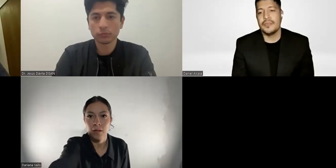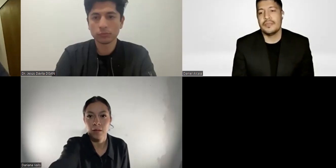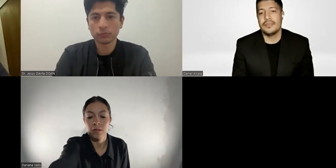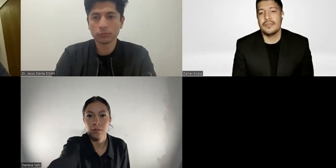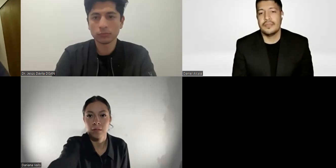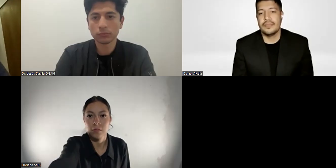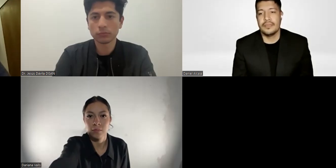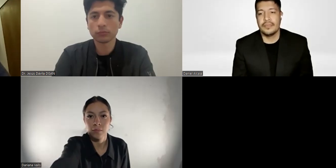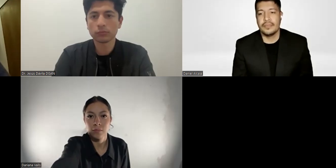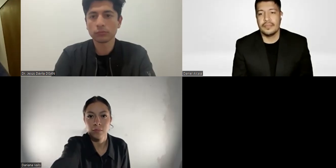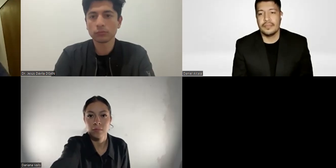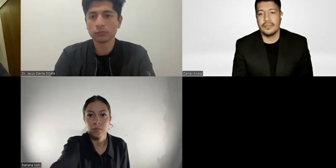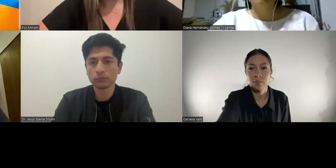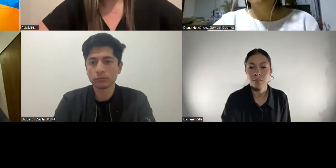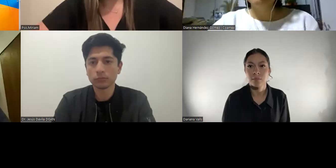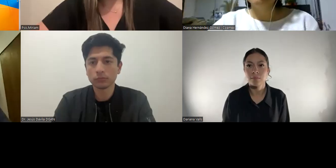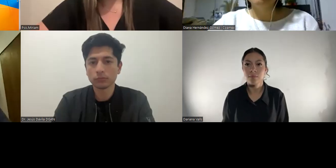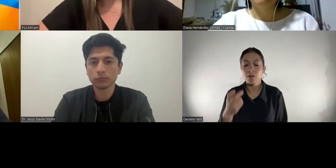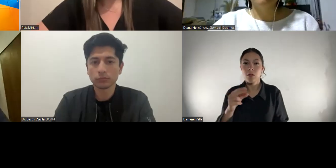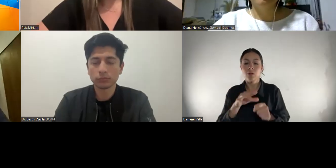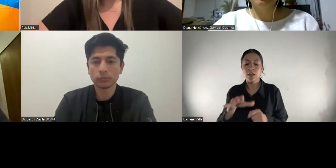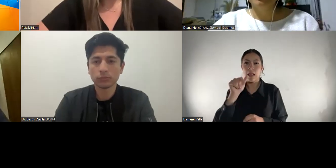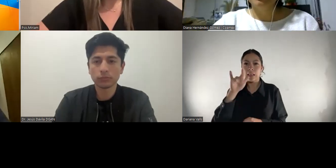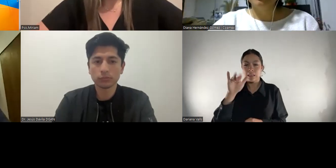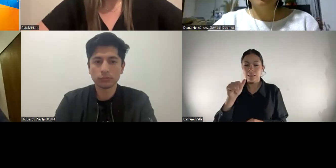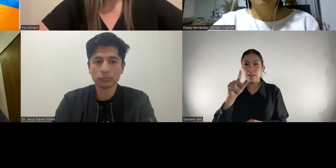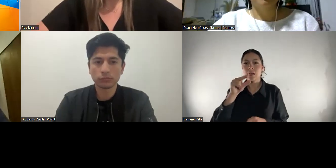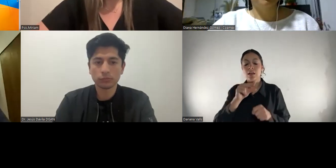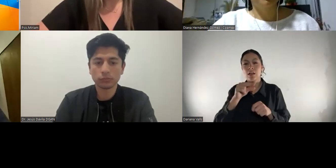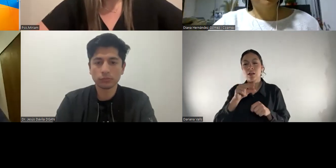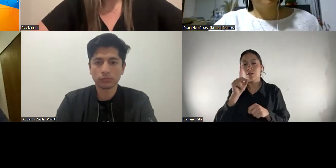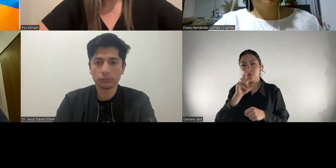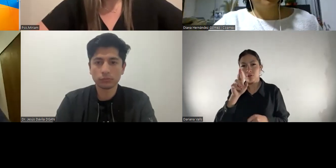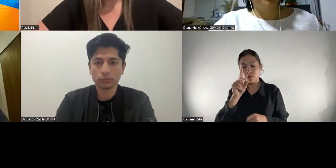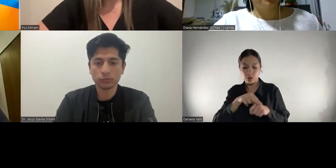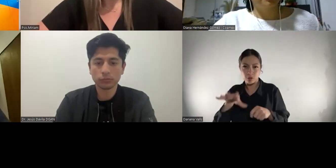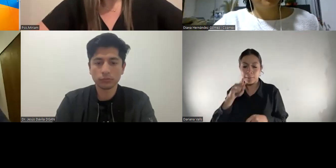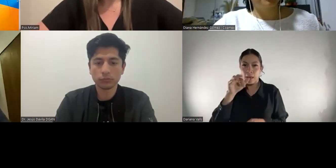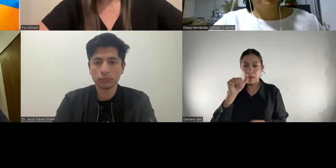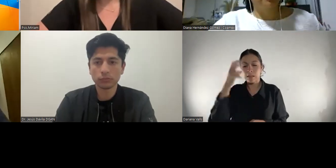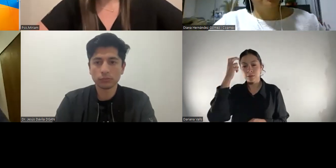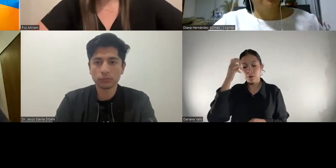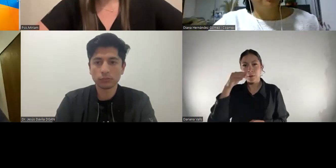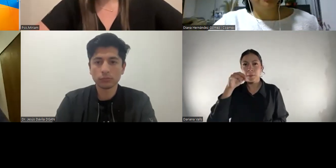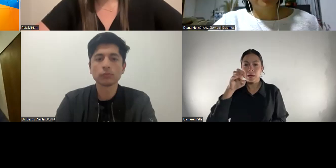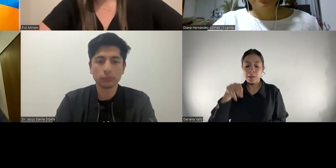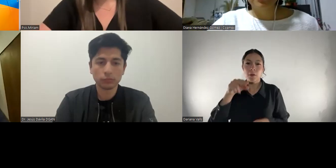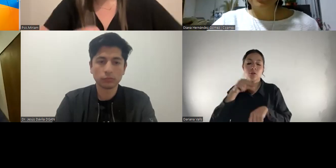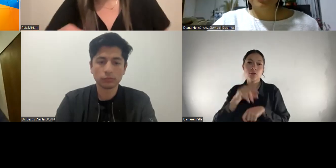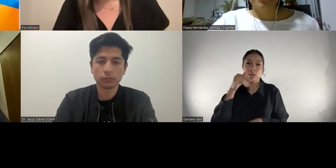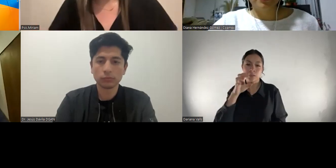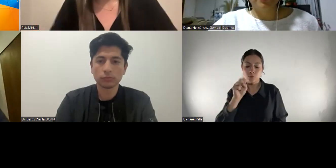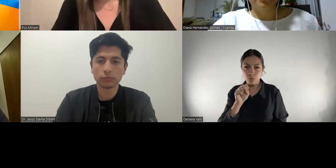participación de la doctora Alicia, de la doctora Mara, la psicóloga Miriam, del doctor Jesús también por